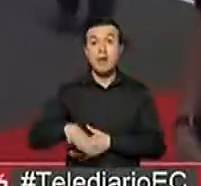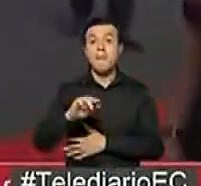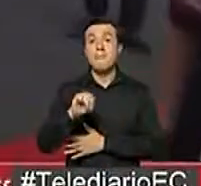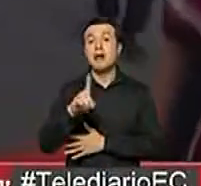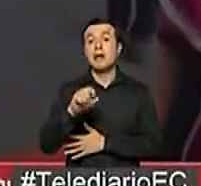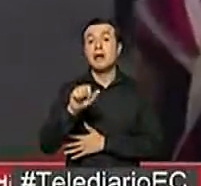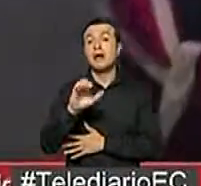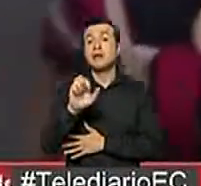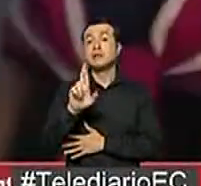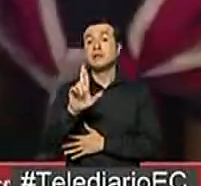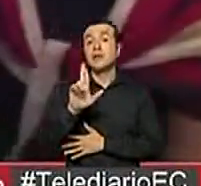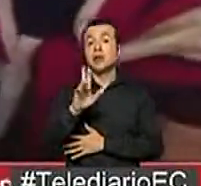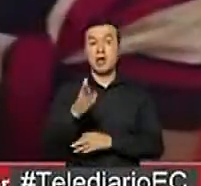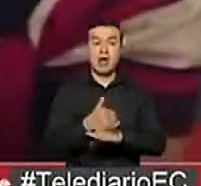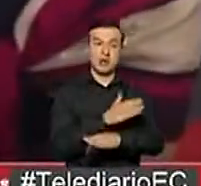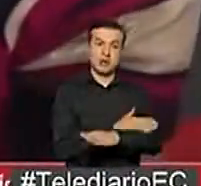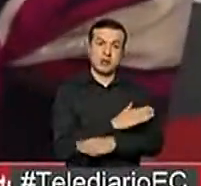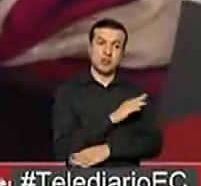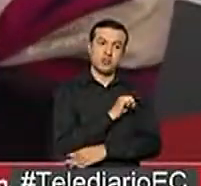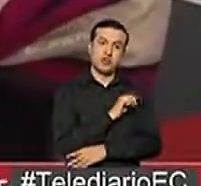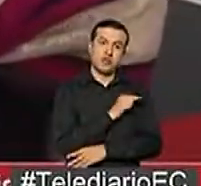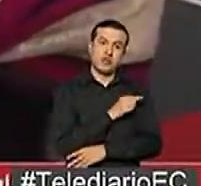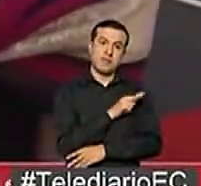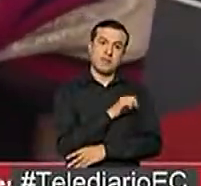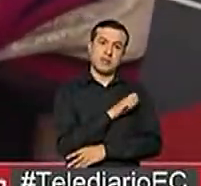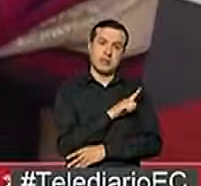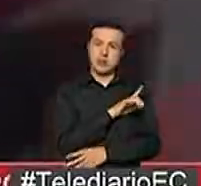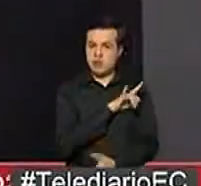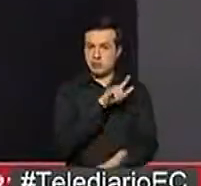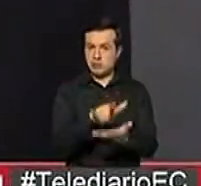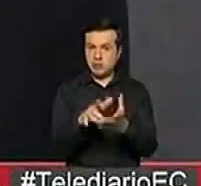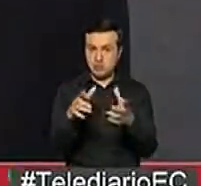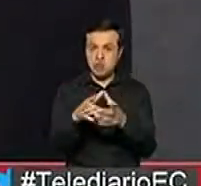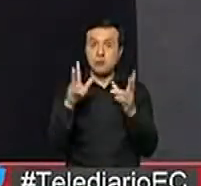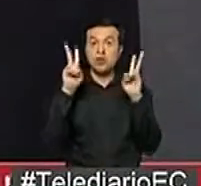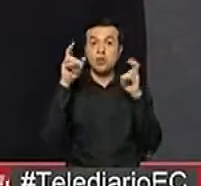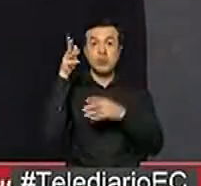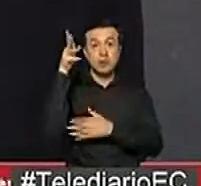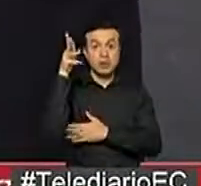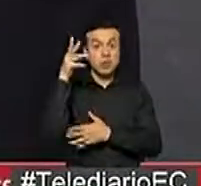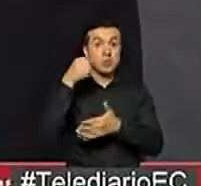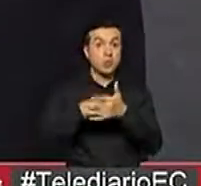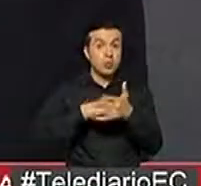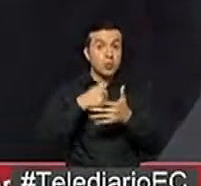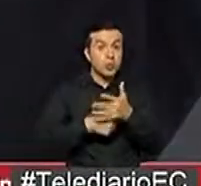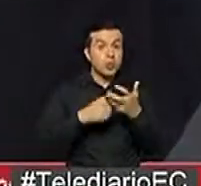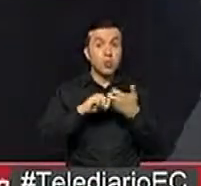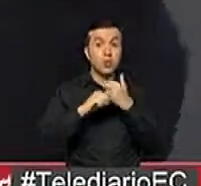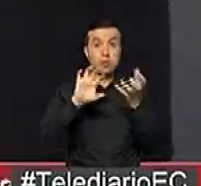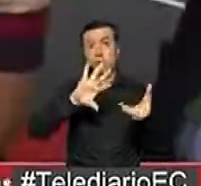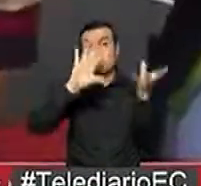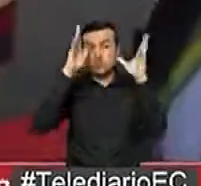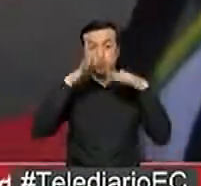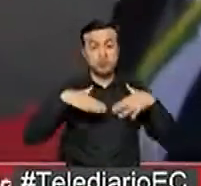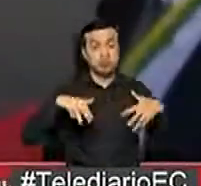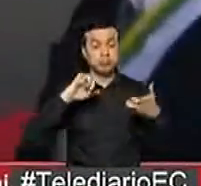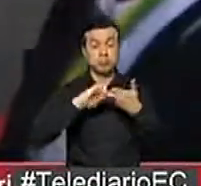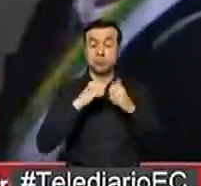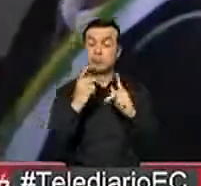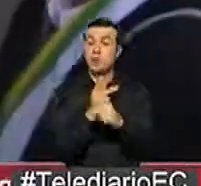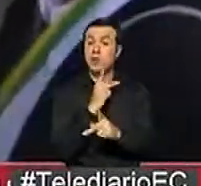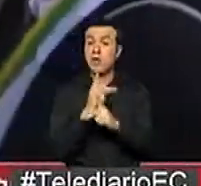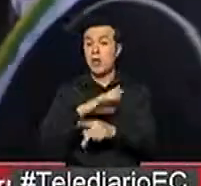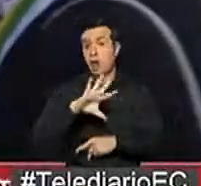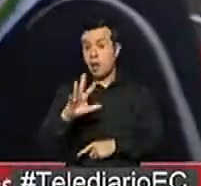llegó procedente de Mozambique. Se espera que los puntos fuertes de su discurso ante las autoridades sean la lucha contra la crisis climática, que ya afecta al sureste